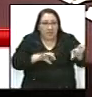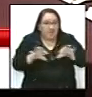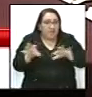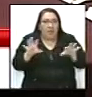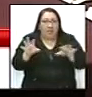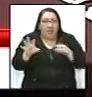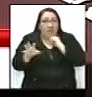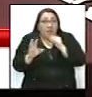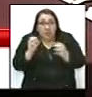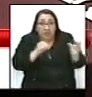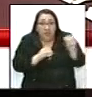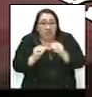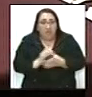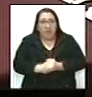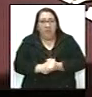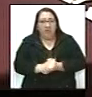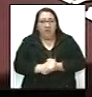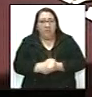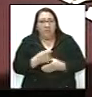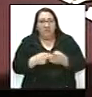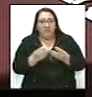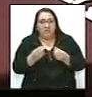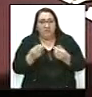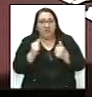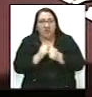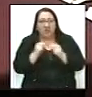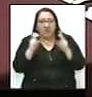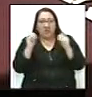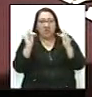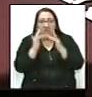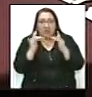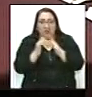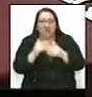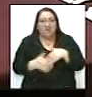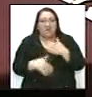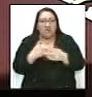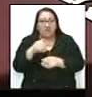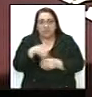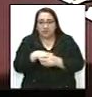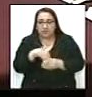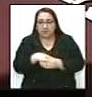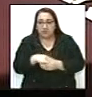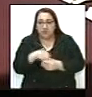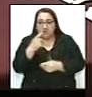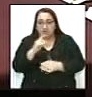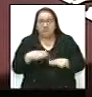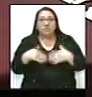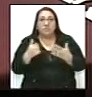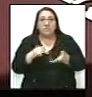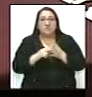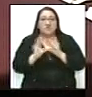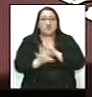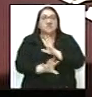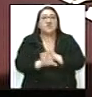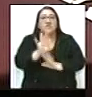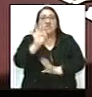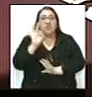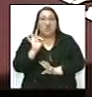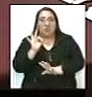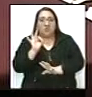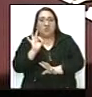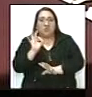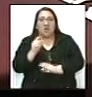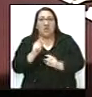en el debate que los aspectos vinculados al procedimiento electoral para poder elegir